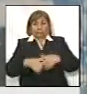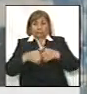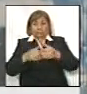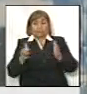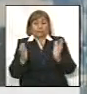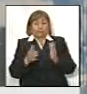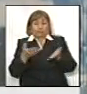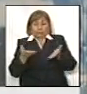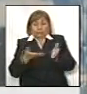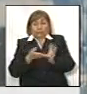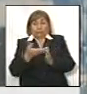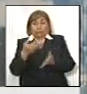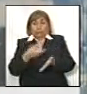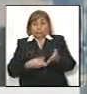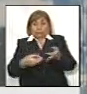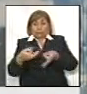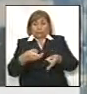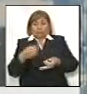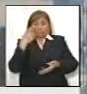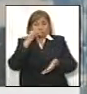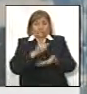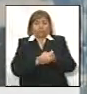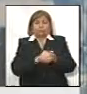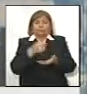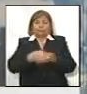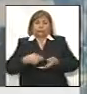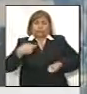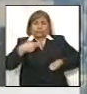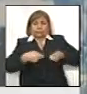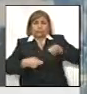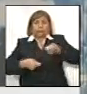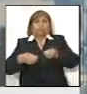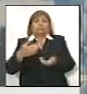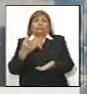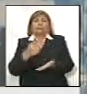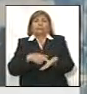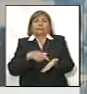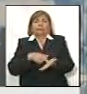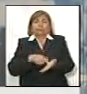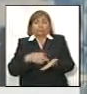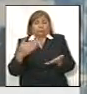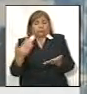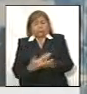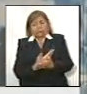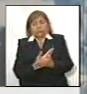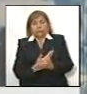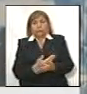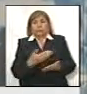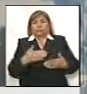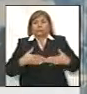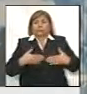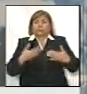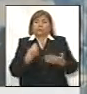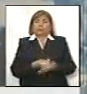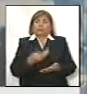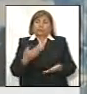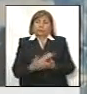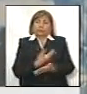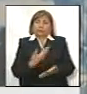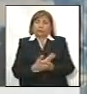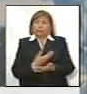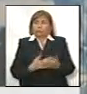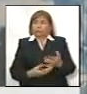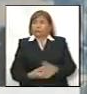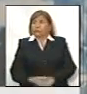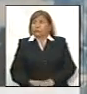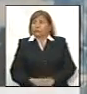a través del sistema financiero para que le refinancien sus créditos, para que le den nuevos créditos, para que puedan comprar materia prima y